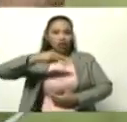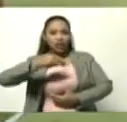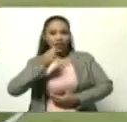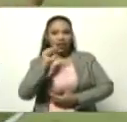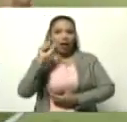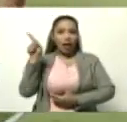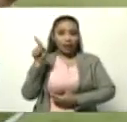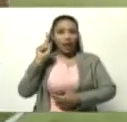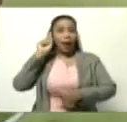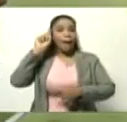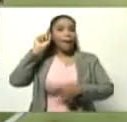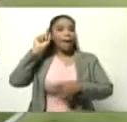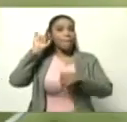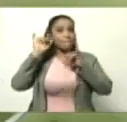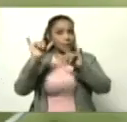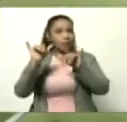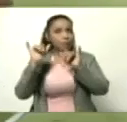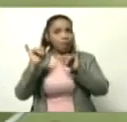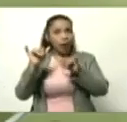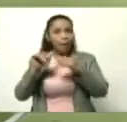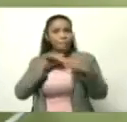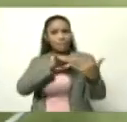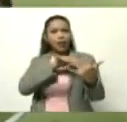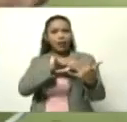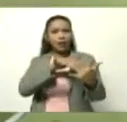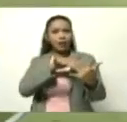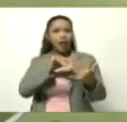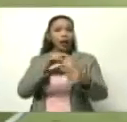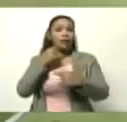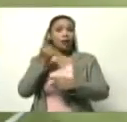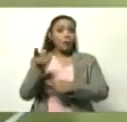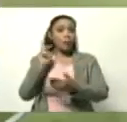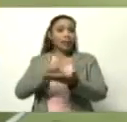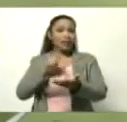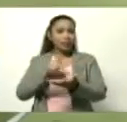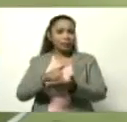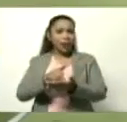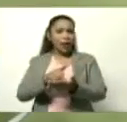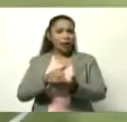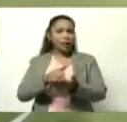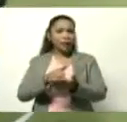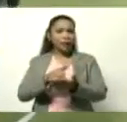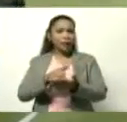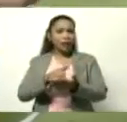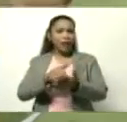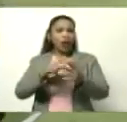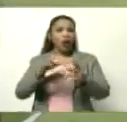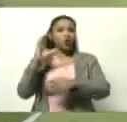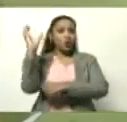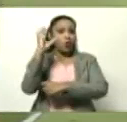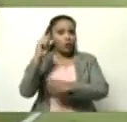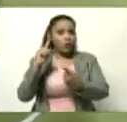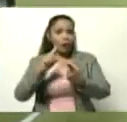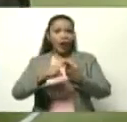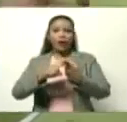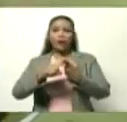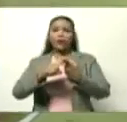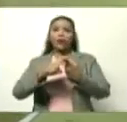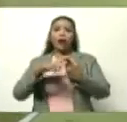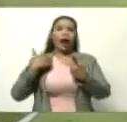de hecho en la misma batalla de pichincha participan neogranadinos participan